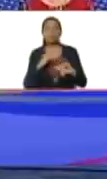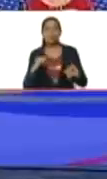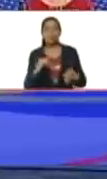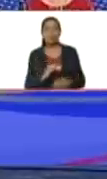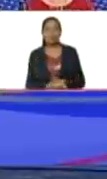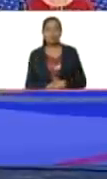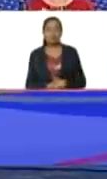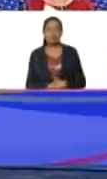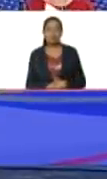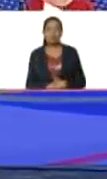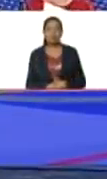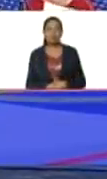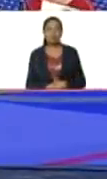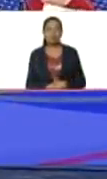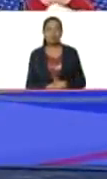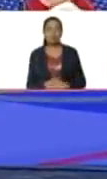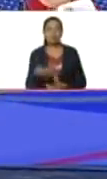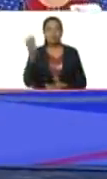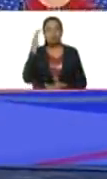digerirlas,